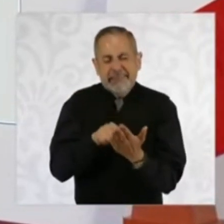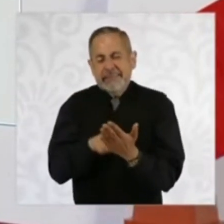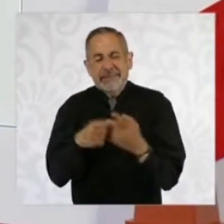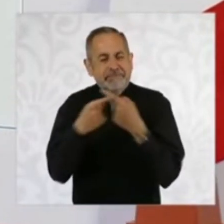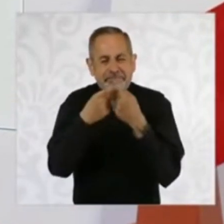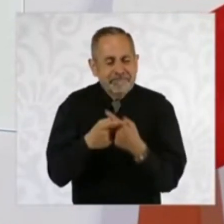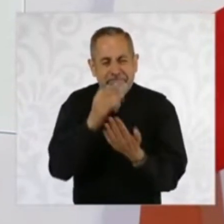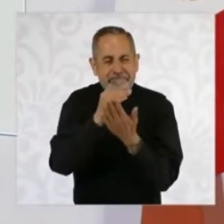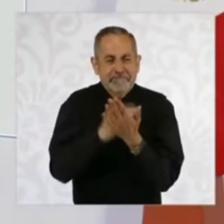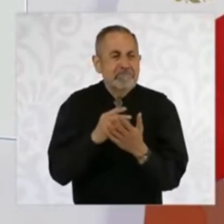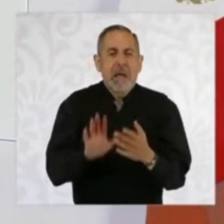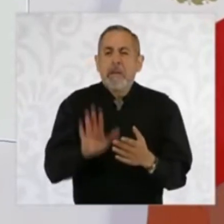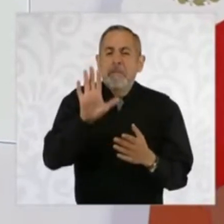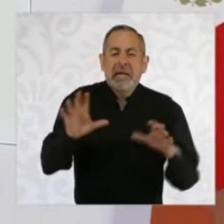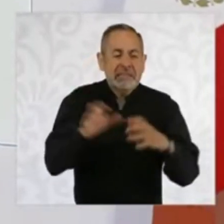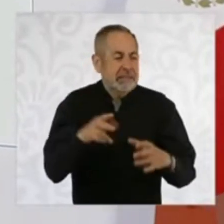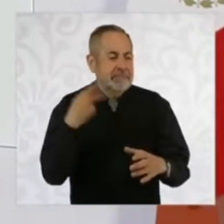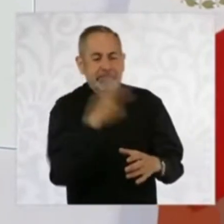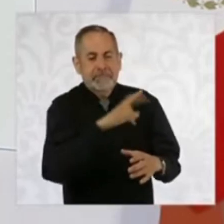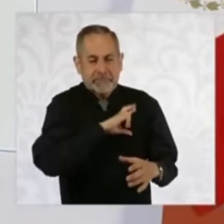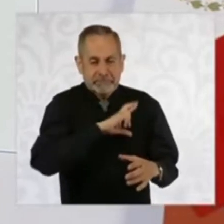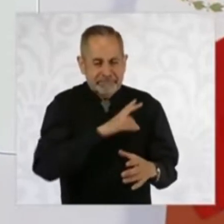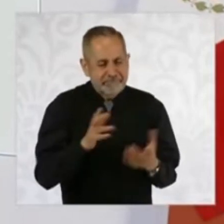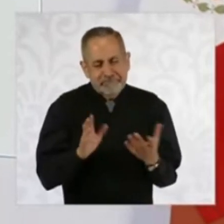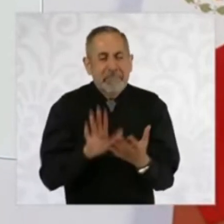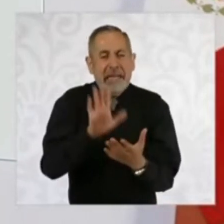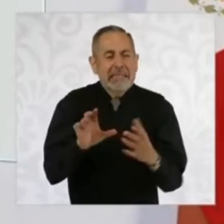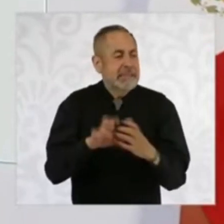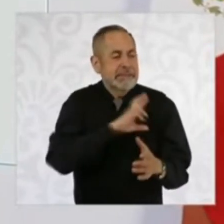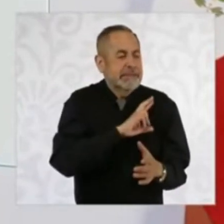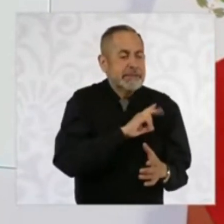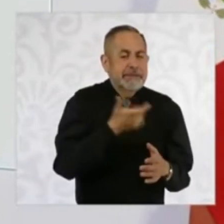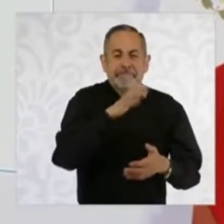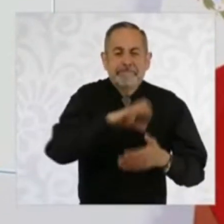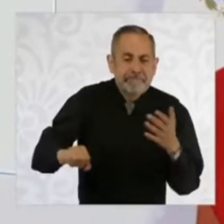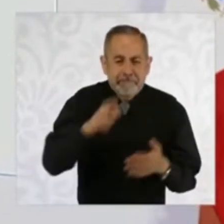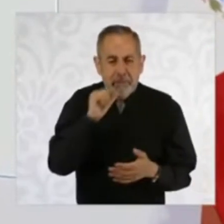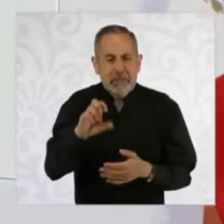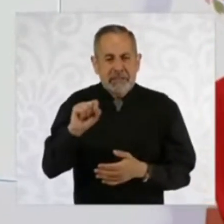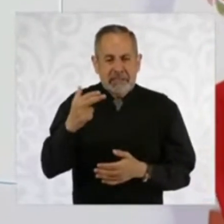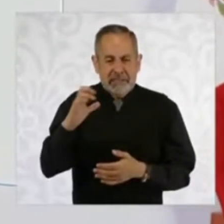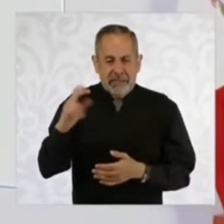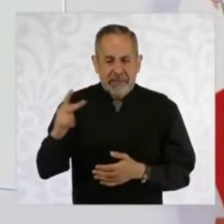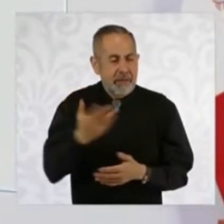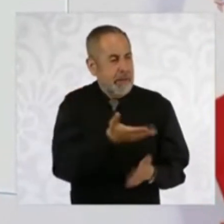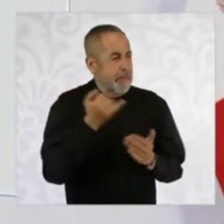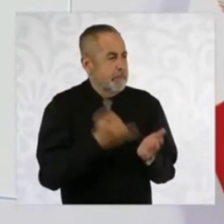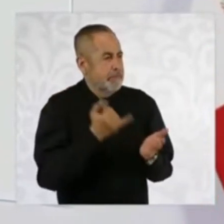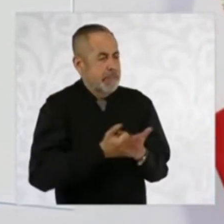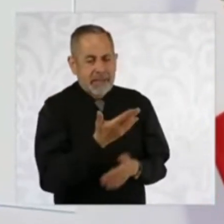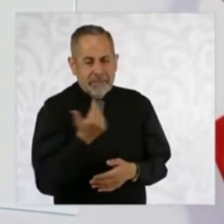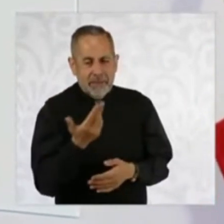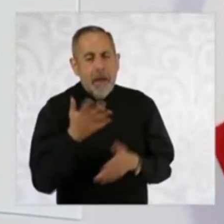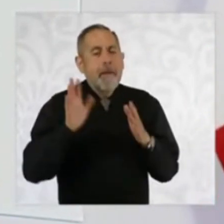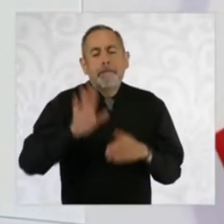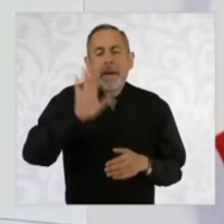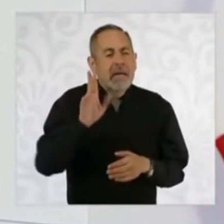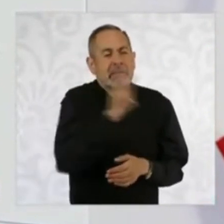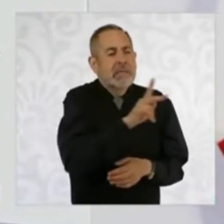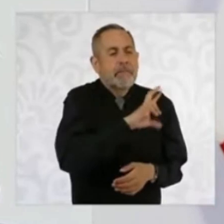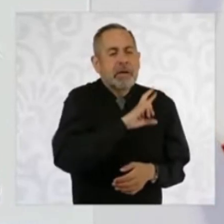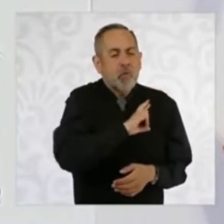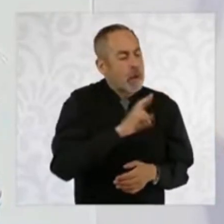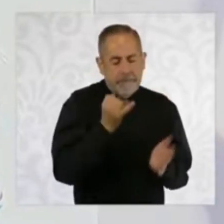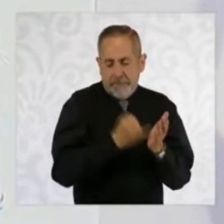como cualquier empresa privada, a pesar de que le quitaban los derechos la Secretaría de Hacienda o el gobierno como si fuera empresa pública, ¿no?